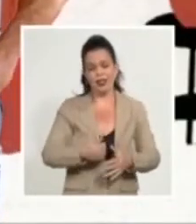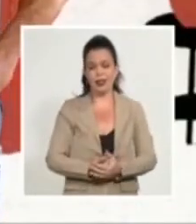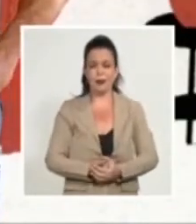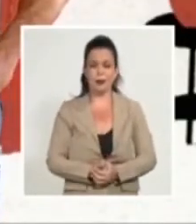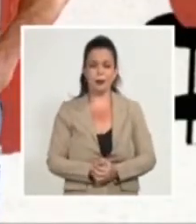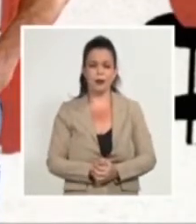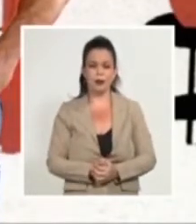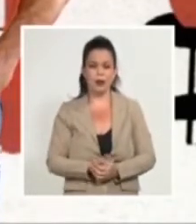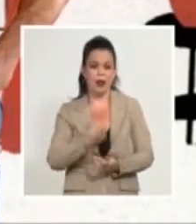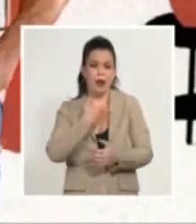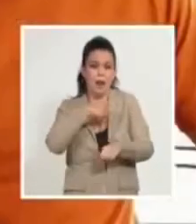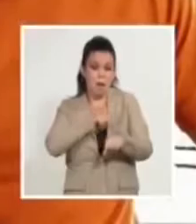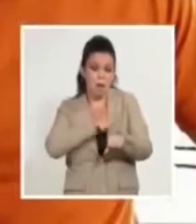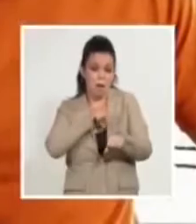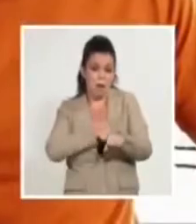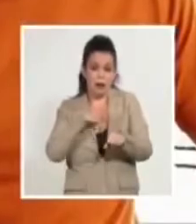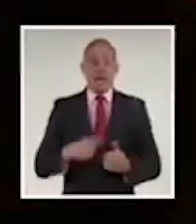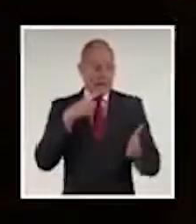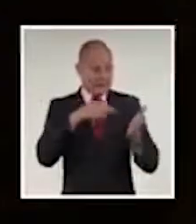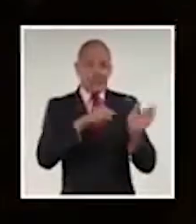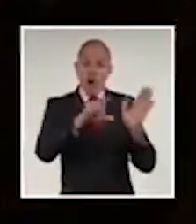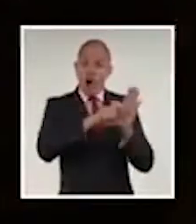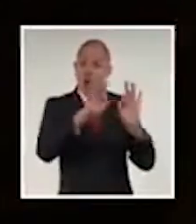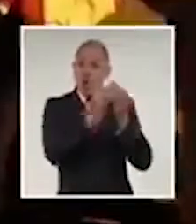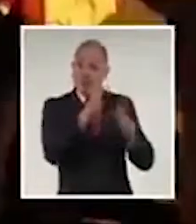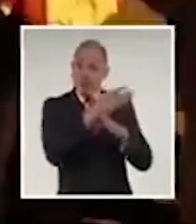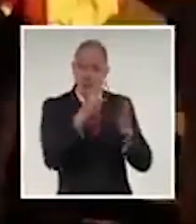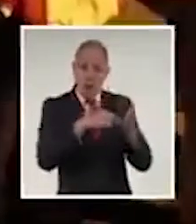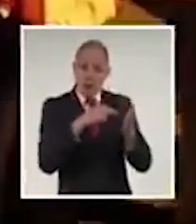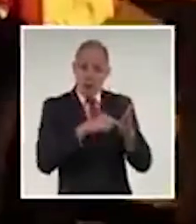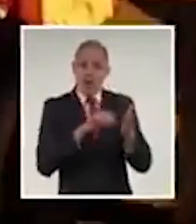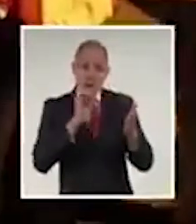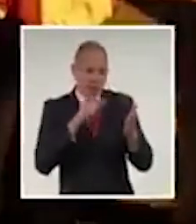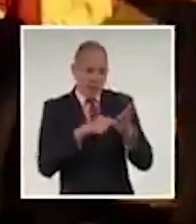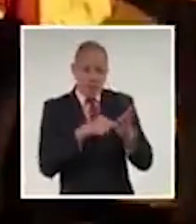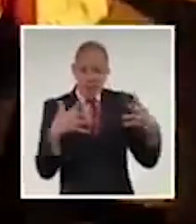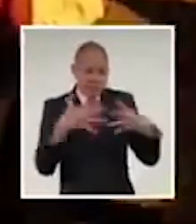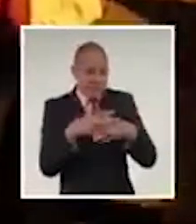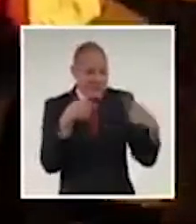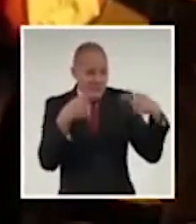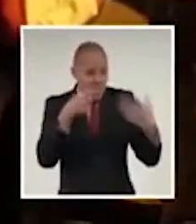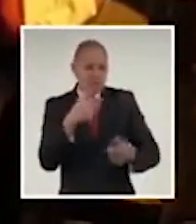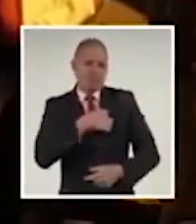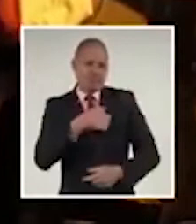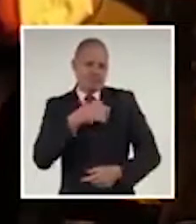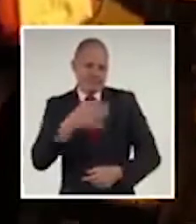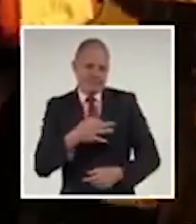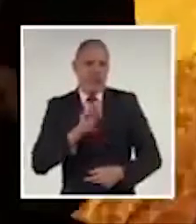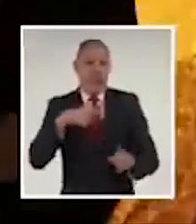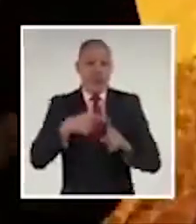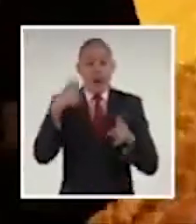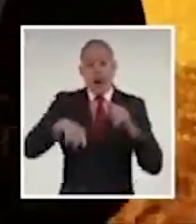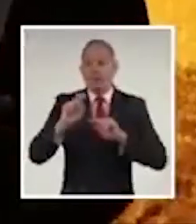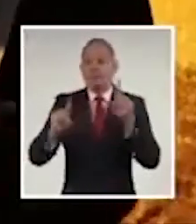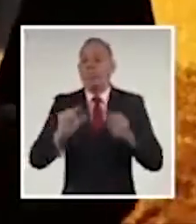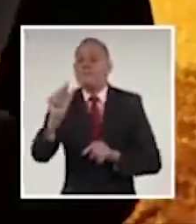pasando por la protección de menores, la violencia machista o el respeto a la libre orientación sexual. Este